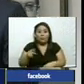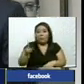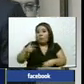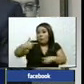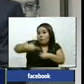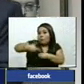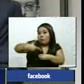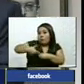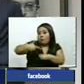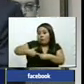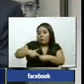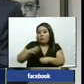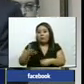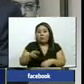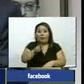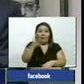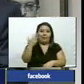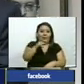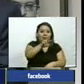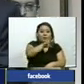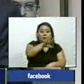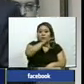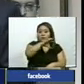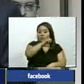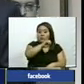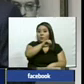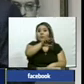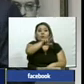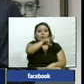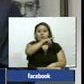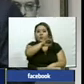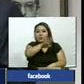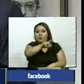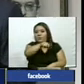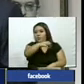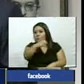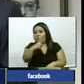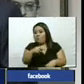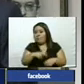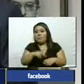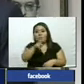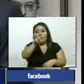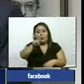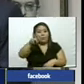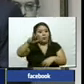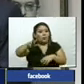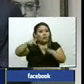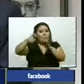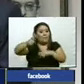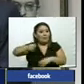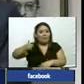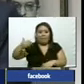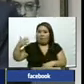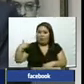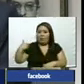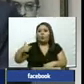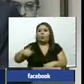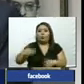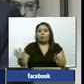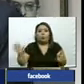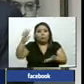combustible de 205 mil dólares en los 18 meses previos, se redujo